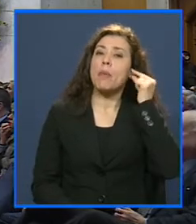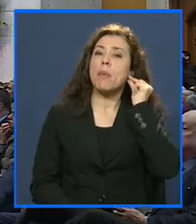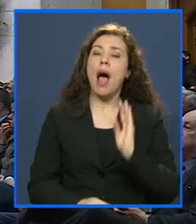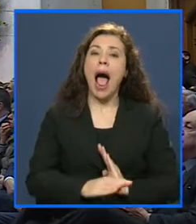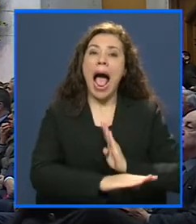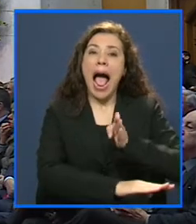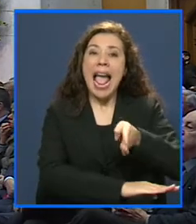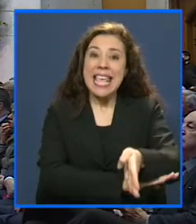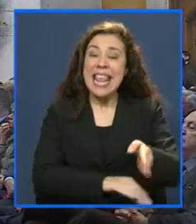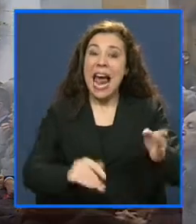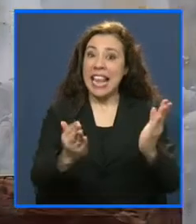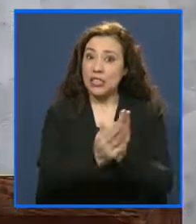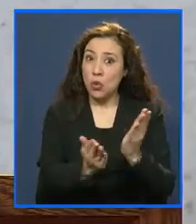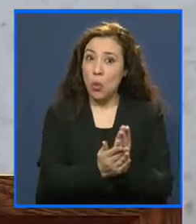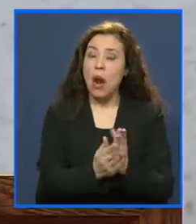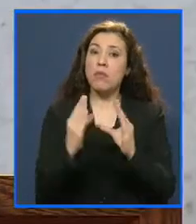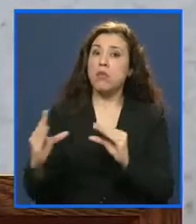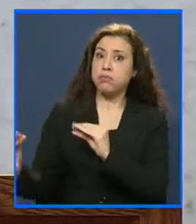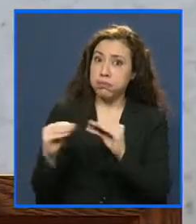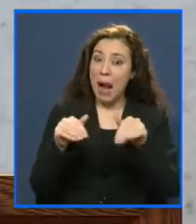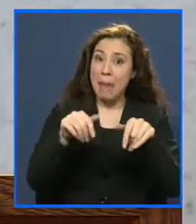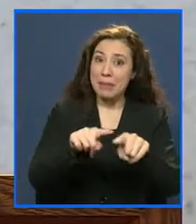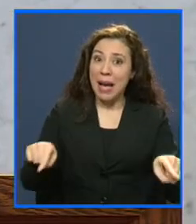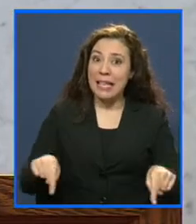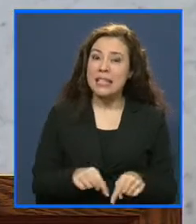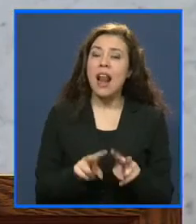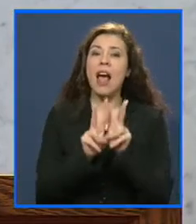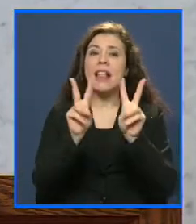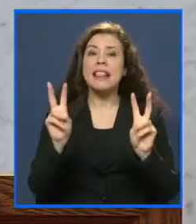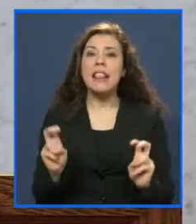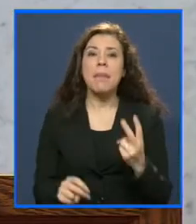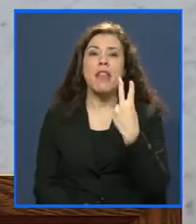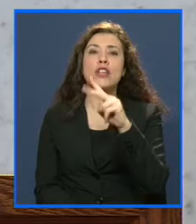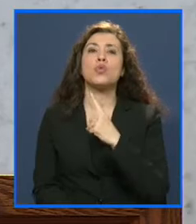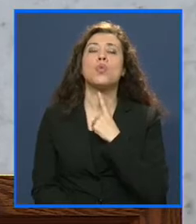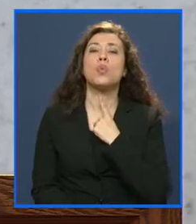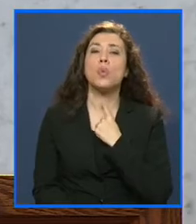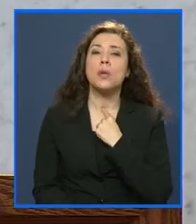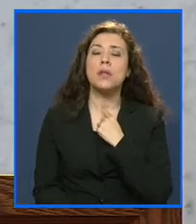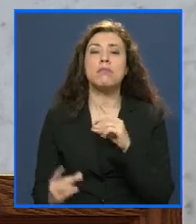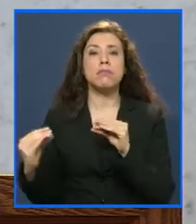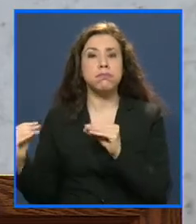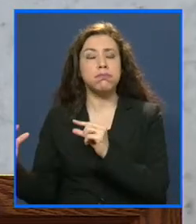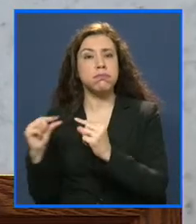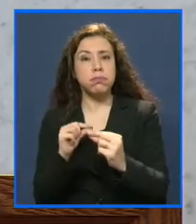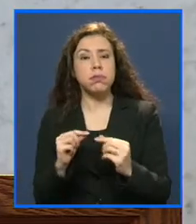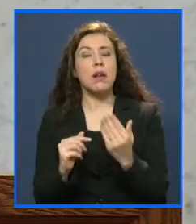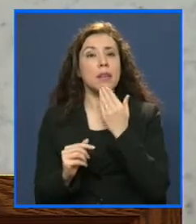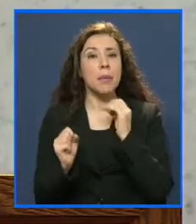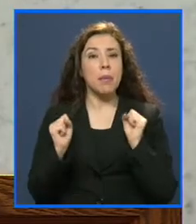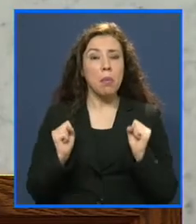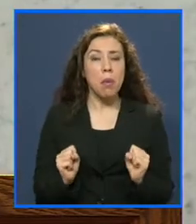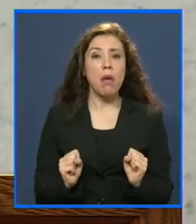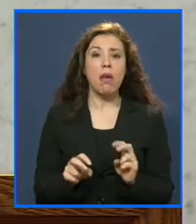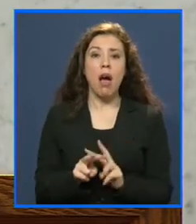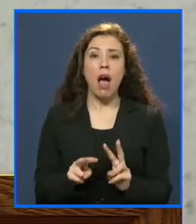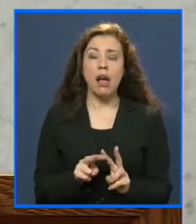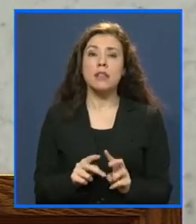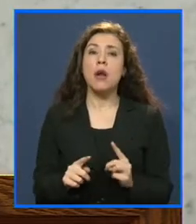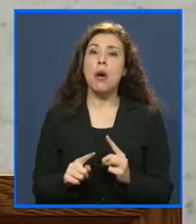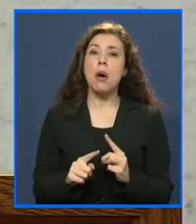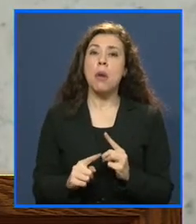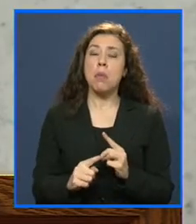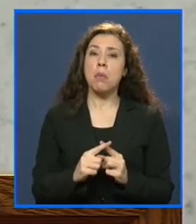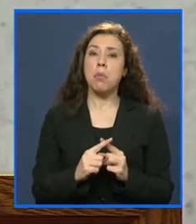asistir a sus establecimientos y debatir allí sobre las materias de su interés el diálogo también podrá efectuarse vía skype